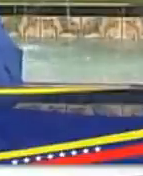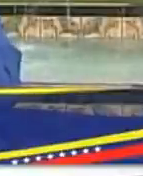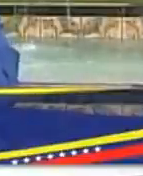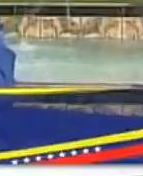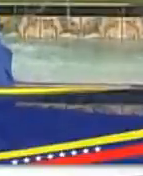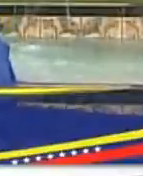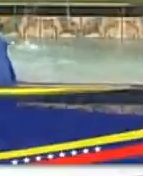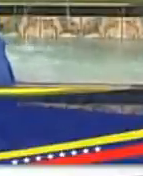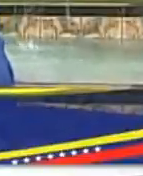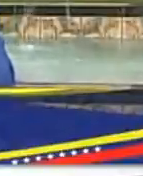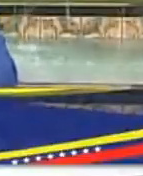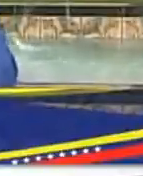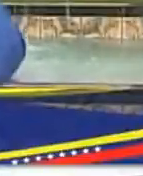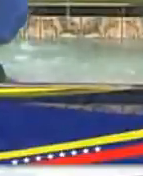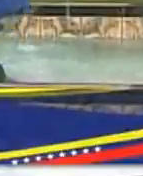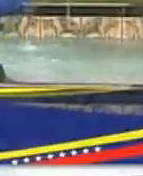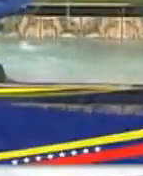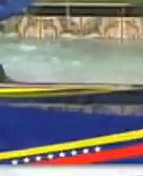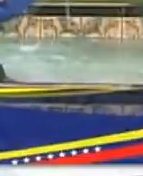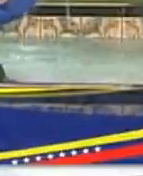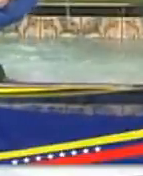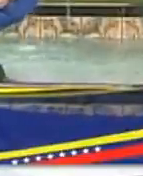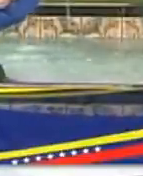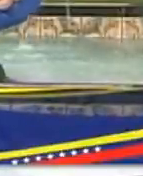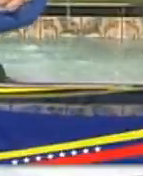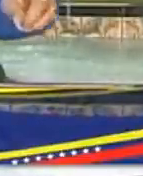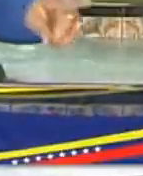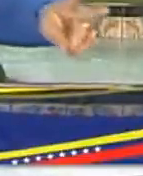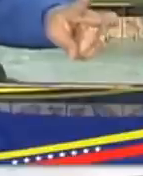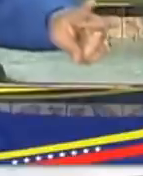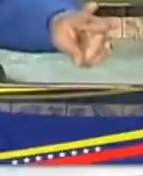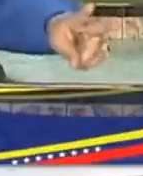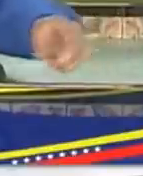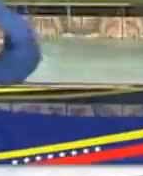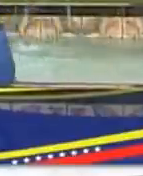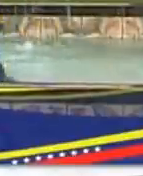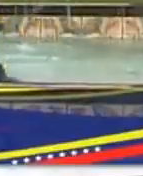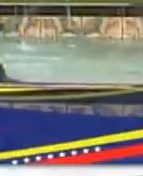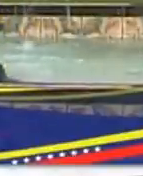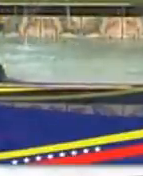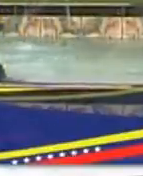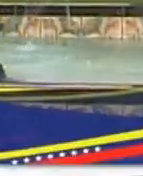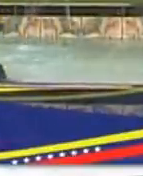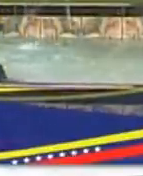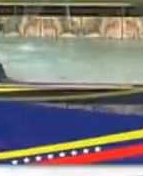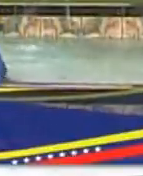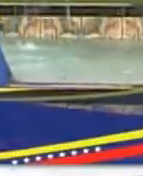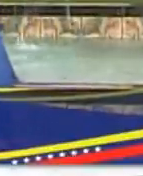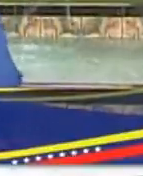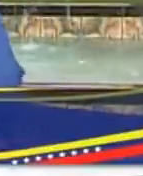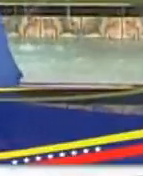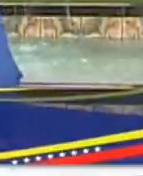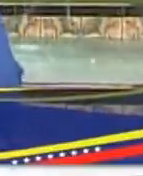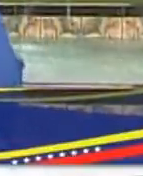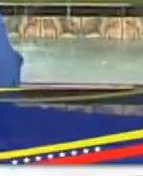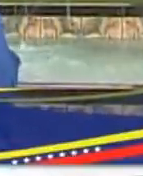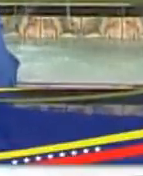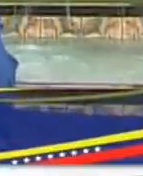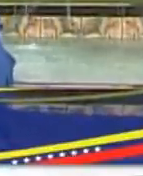esfuerzo propio de riqueza de bienes servicios y platica